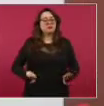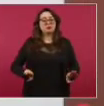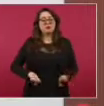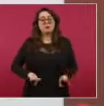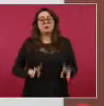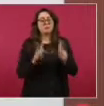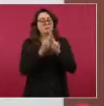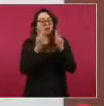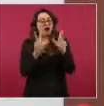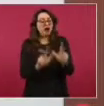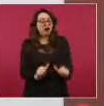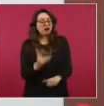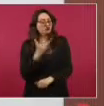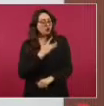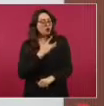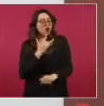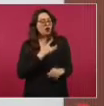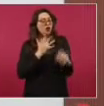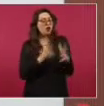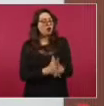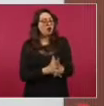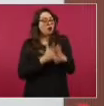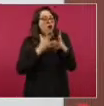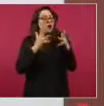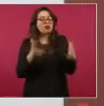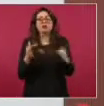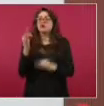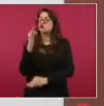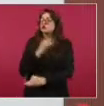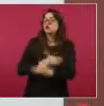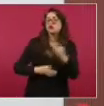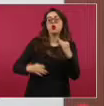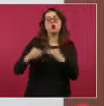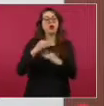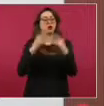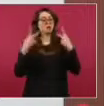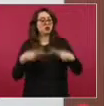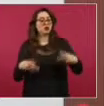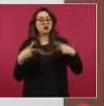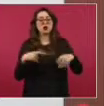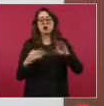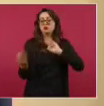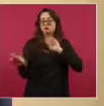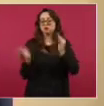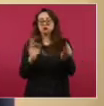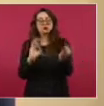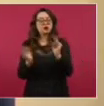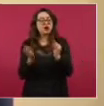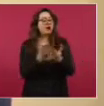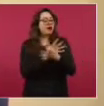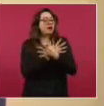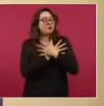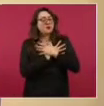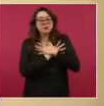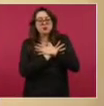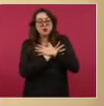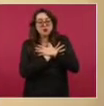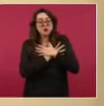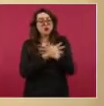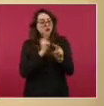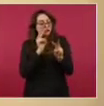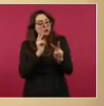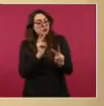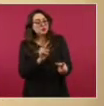amados por cuantos los conocieron y vieron de cerca el poder y la